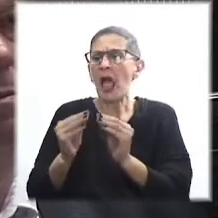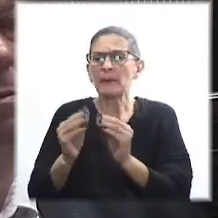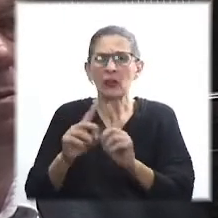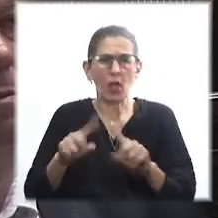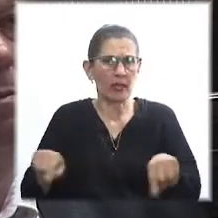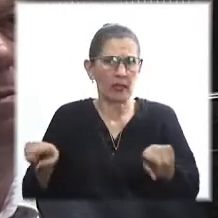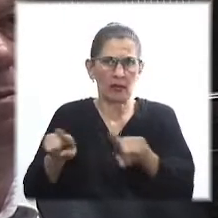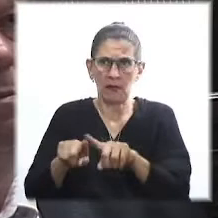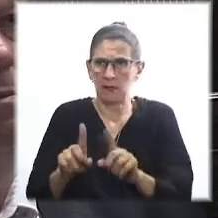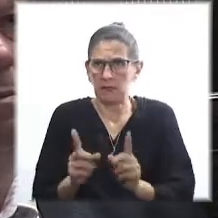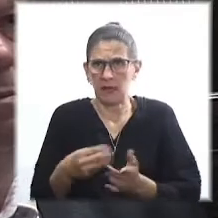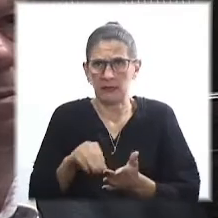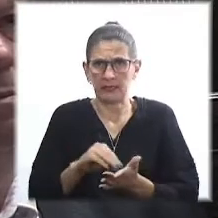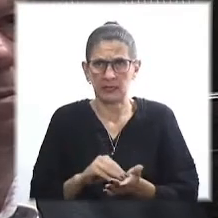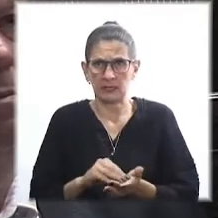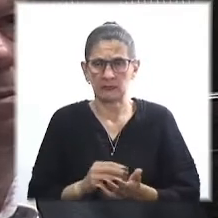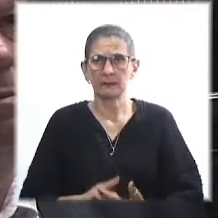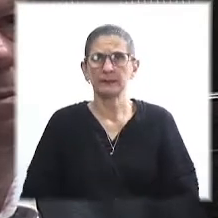además.